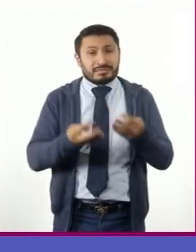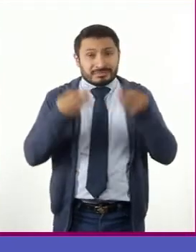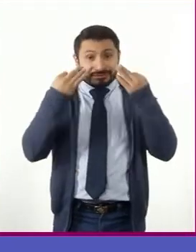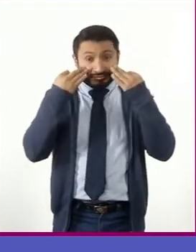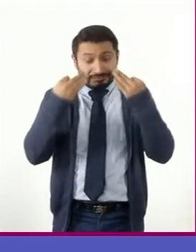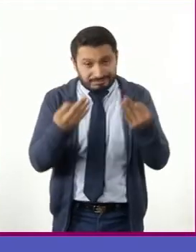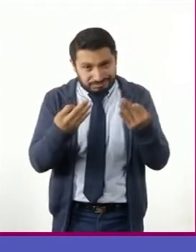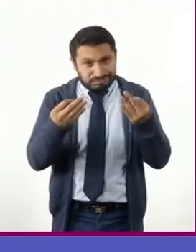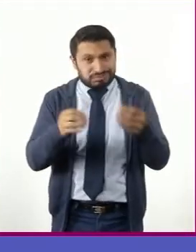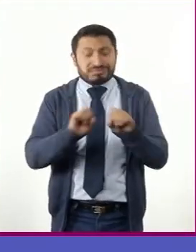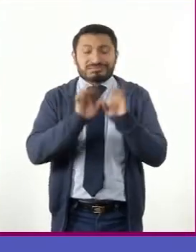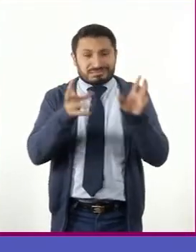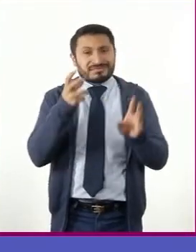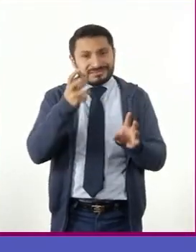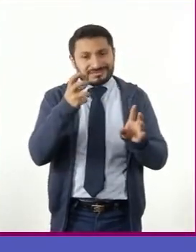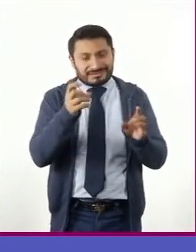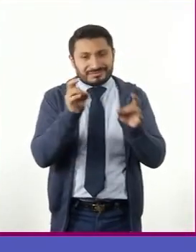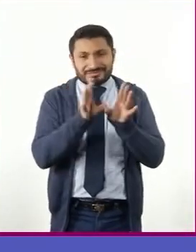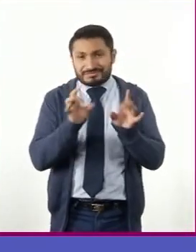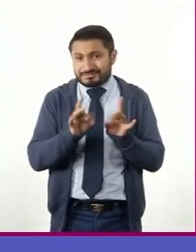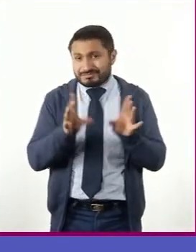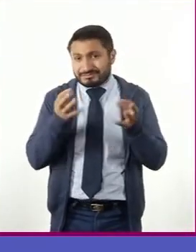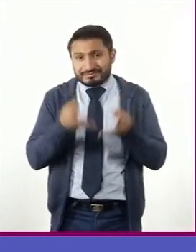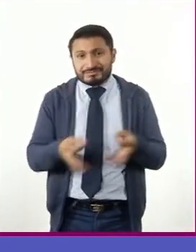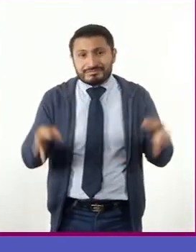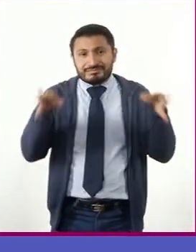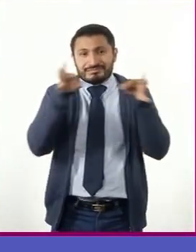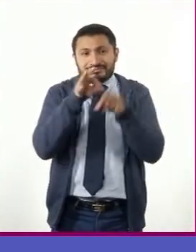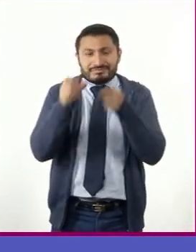claramente estos acontecimientos